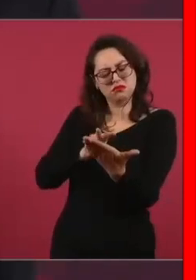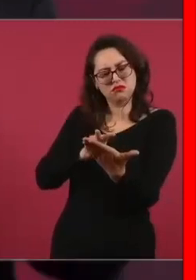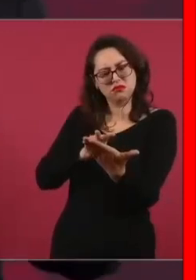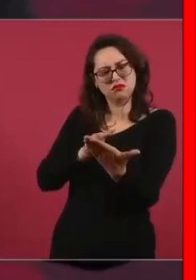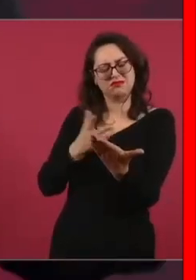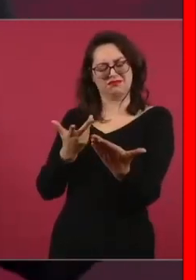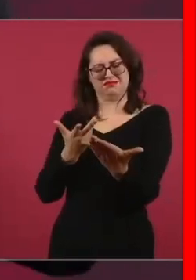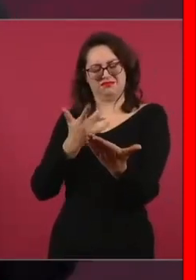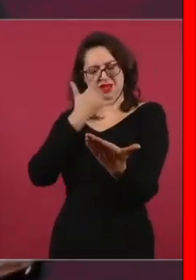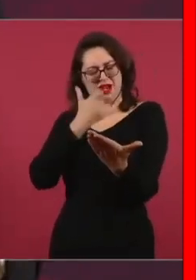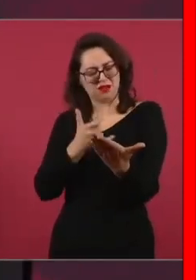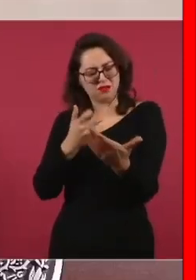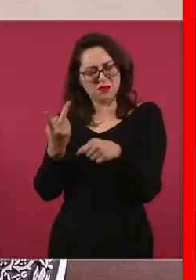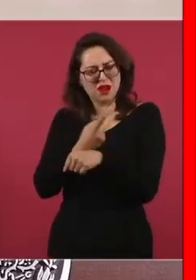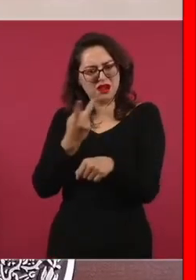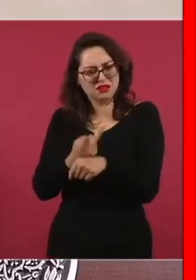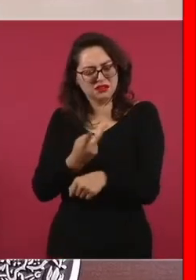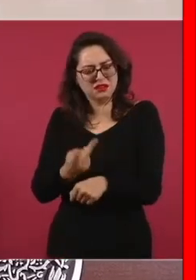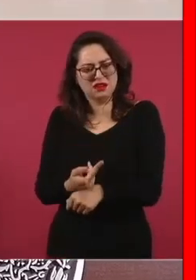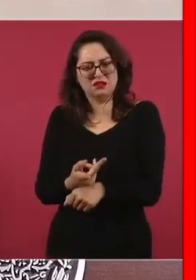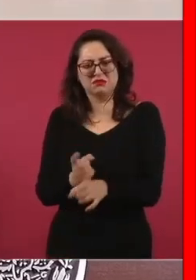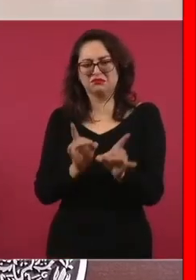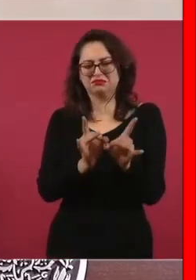me llamó la atención, ¿no? Porque